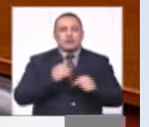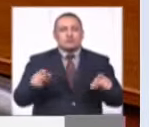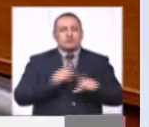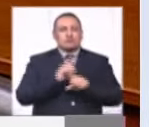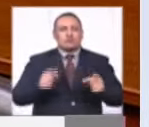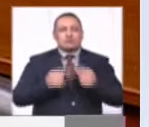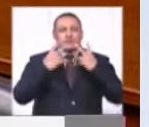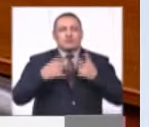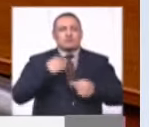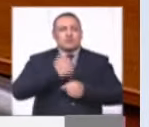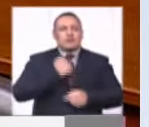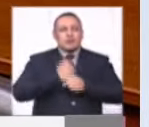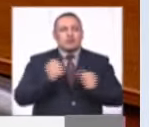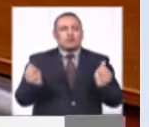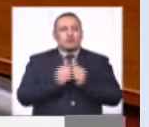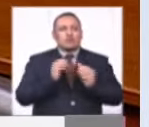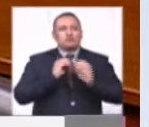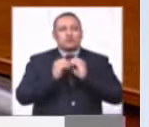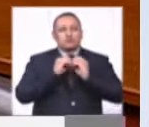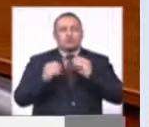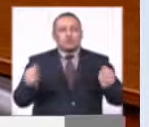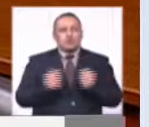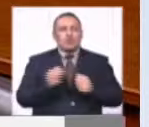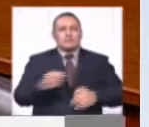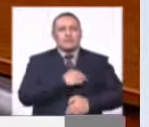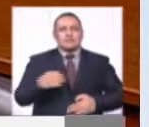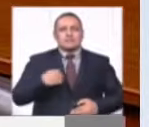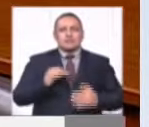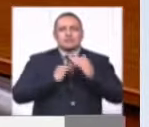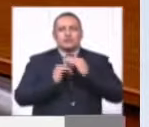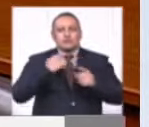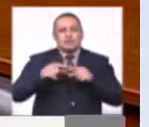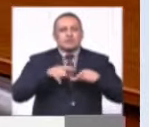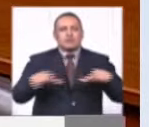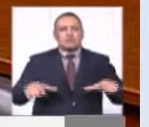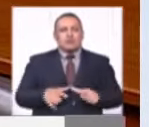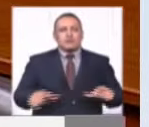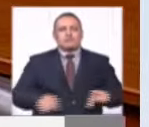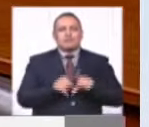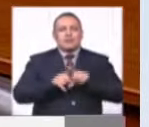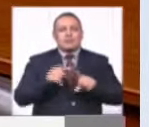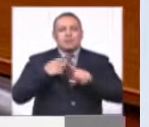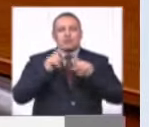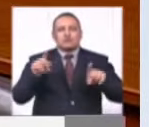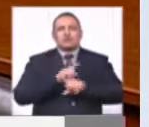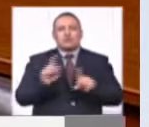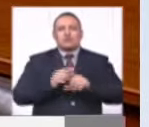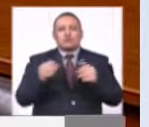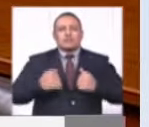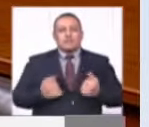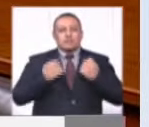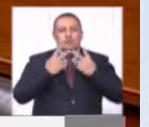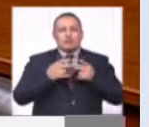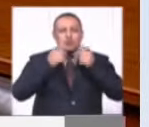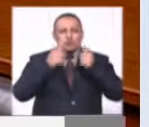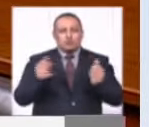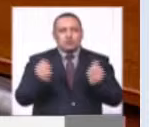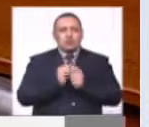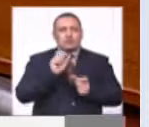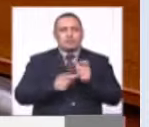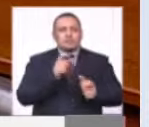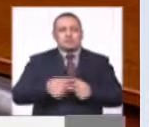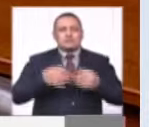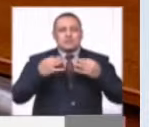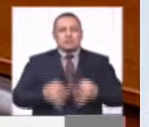un trabajo articulado entre el Ministerio del Interior y los demás sectores. Es por eso que no tenemos una seguridad ciudadana